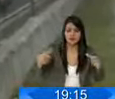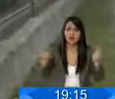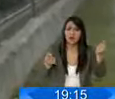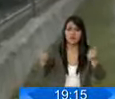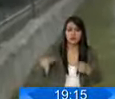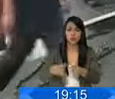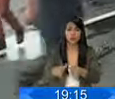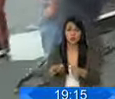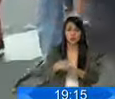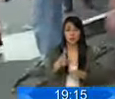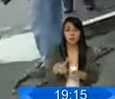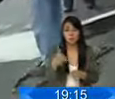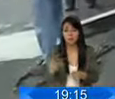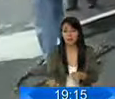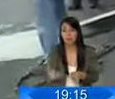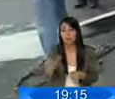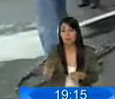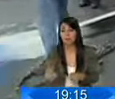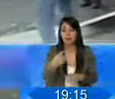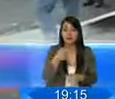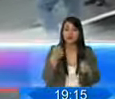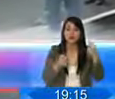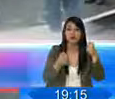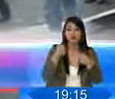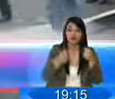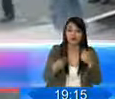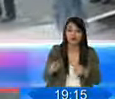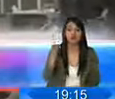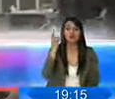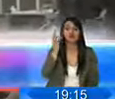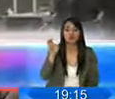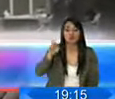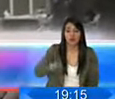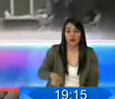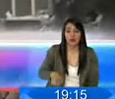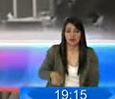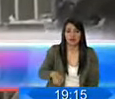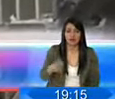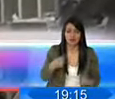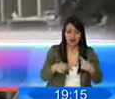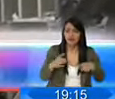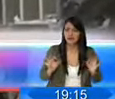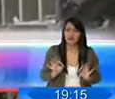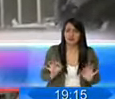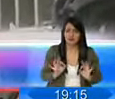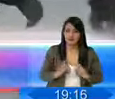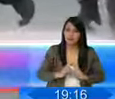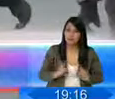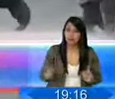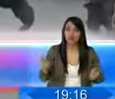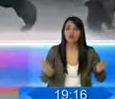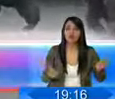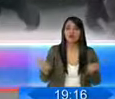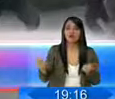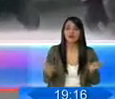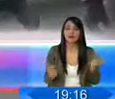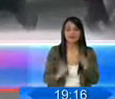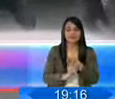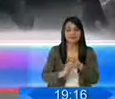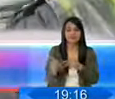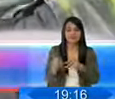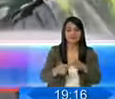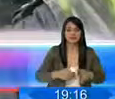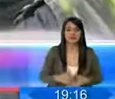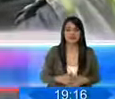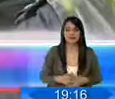pista y se volcó. En el vehículo viajaba el conductor y un acompañante, quienes resultaron ilesos. Sin embargo, quien manejaba se fugó del